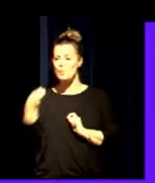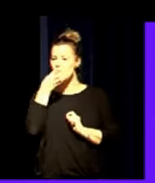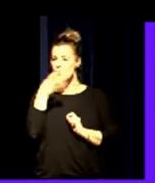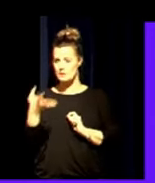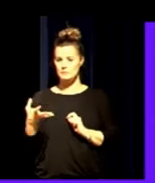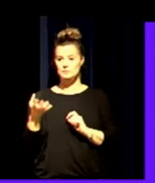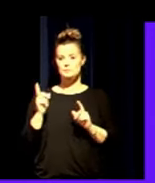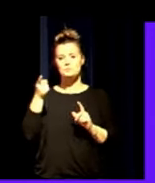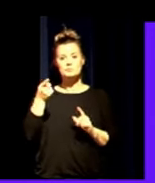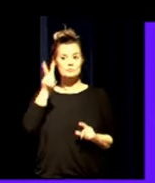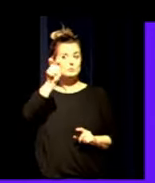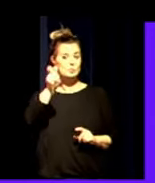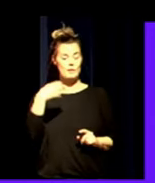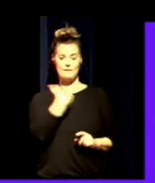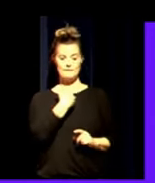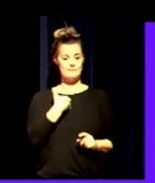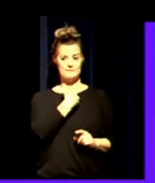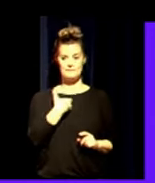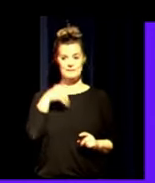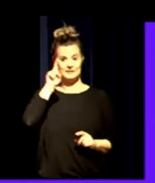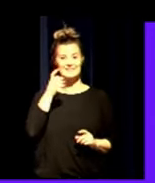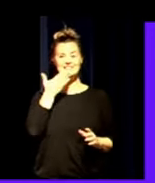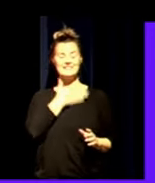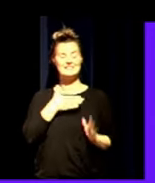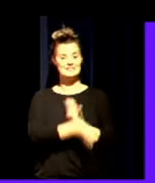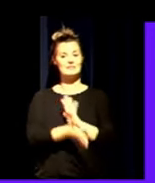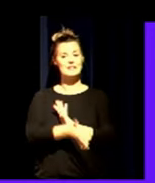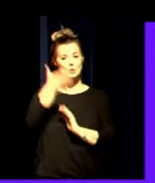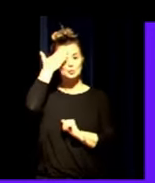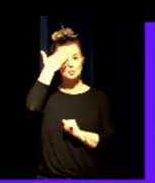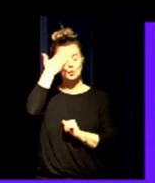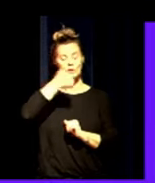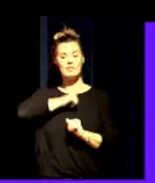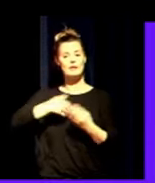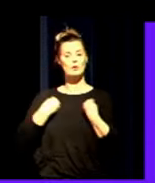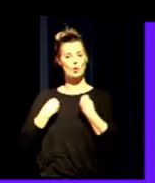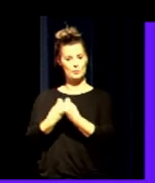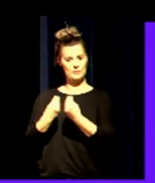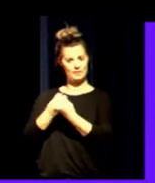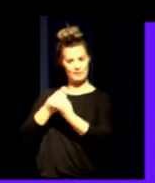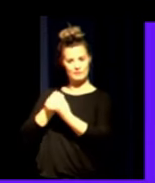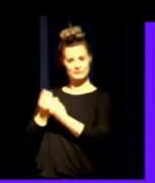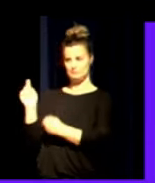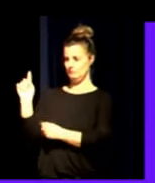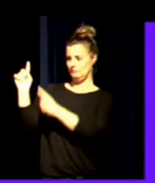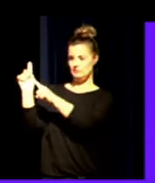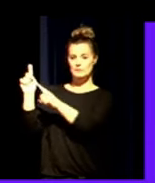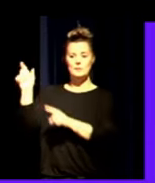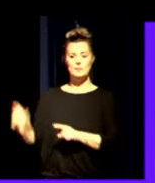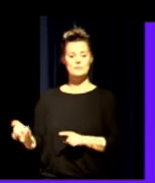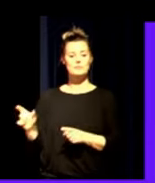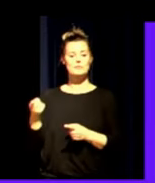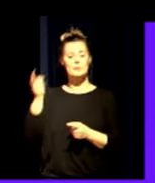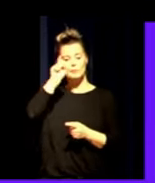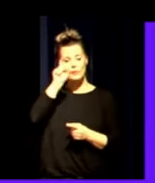del profesorado, que es la que tenéis ahí, que es el tutor, la tutora de convivencia, lo que llamamos la tutoría de convivencia. Son